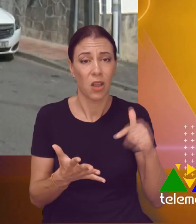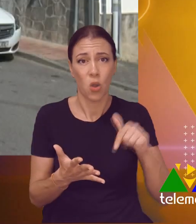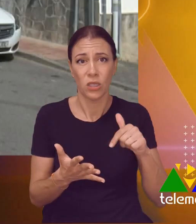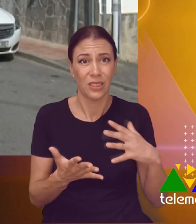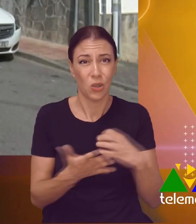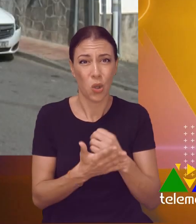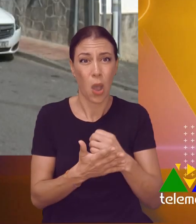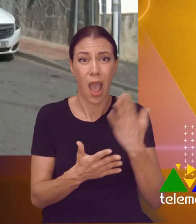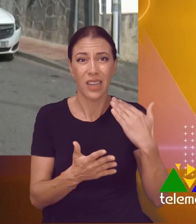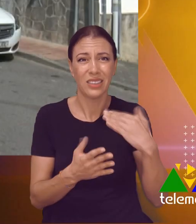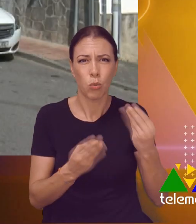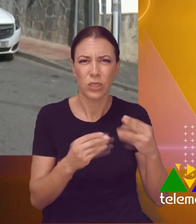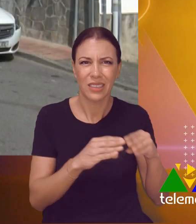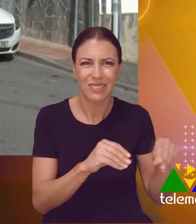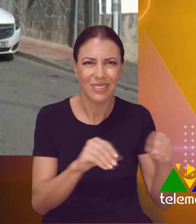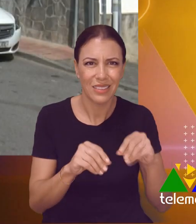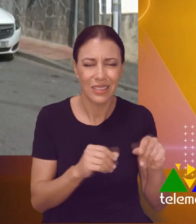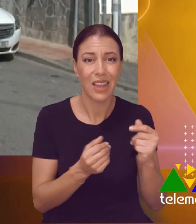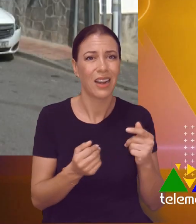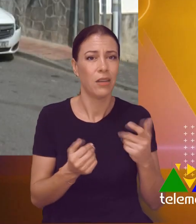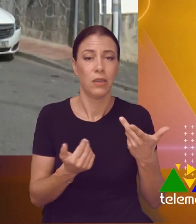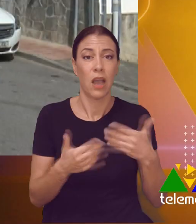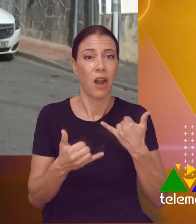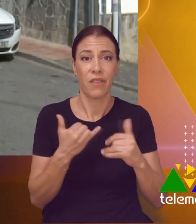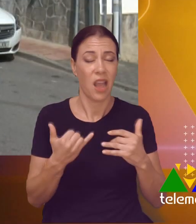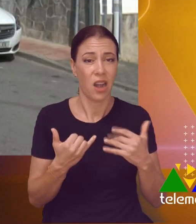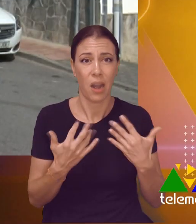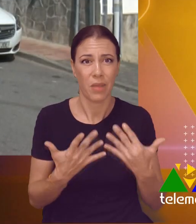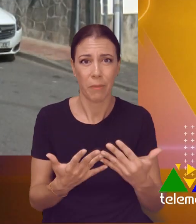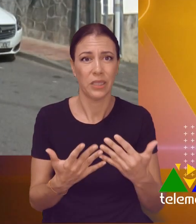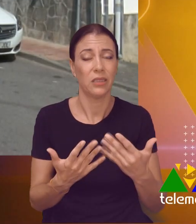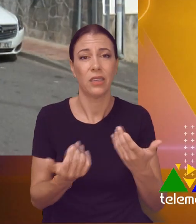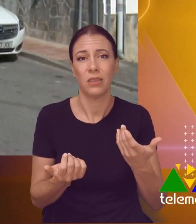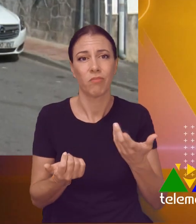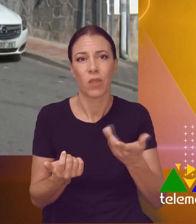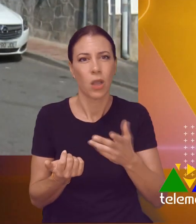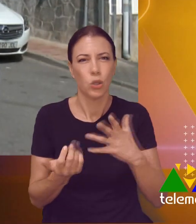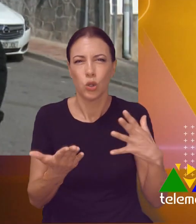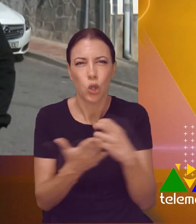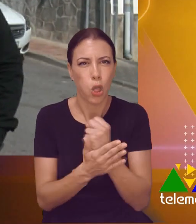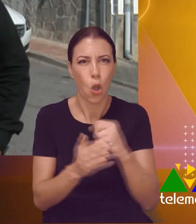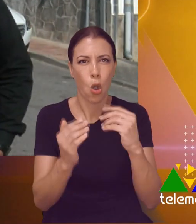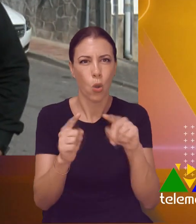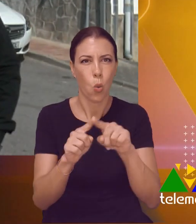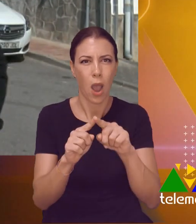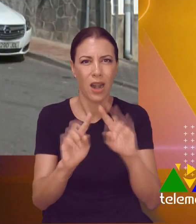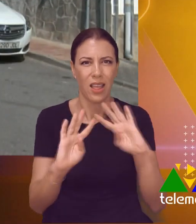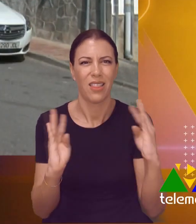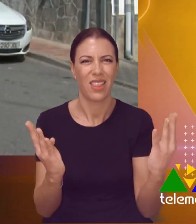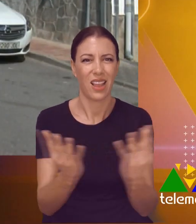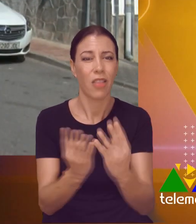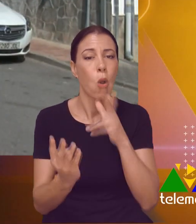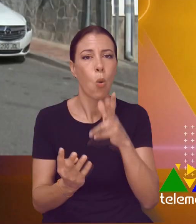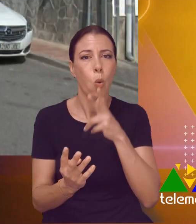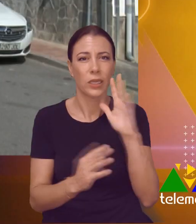y tropezaba rápidamente con la huerta de la Palma, estaba todo cercado de la huerta de la Palma, que se modifica en los años 80,